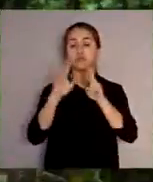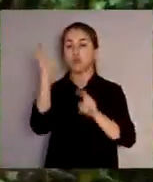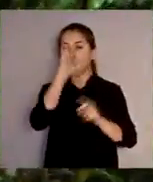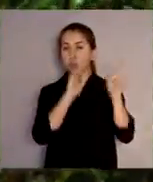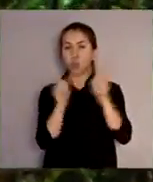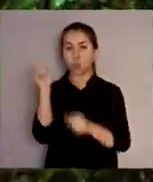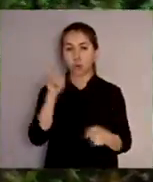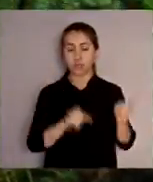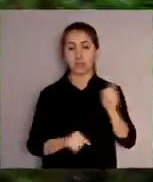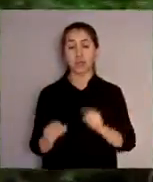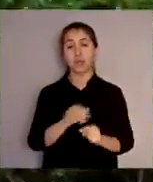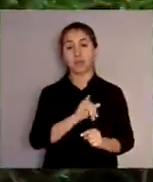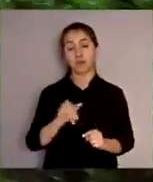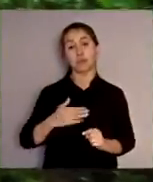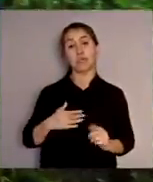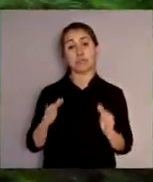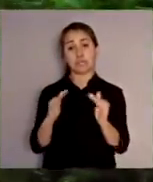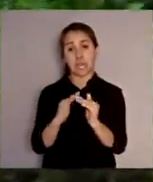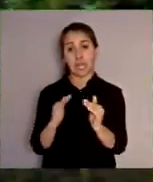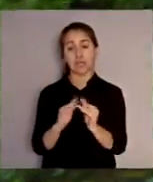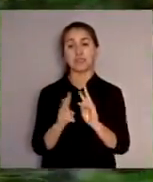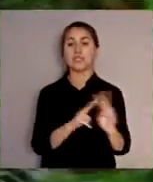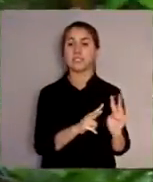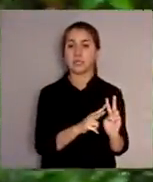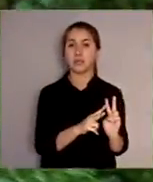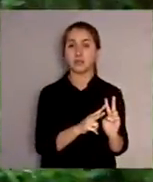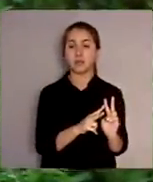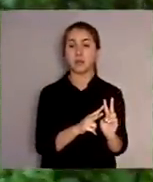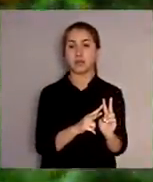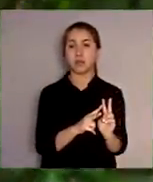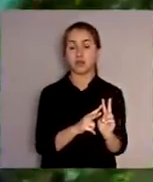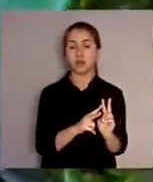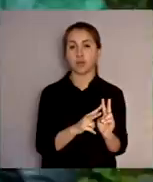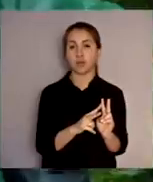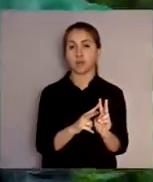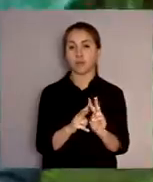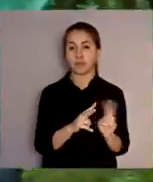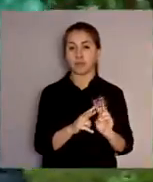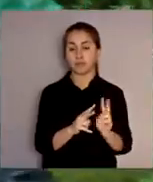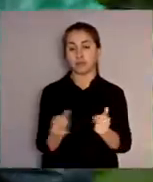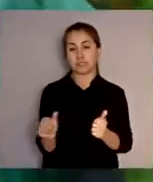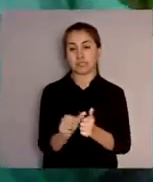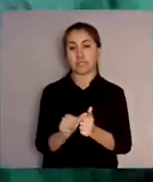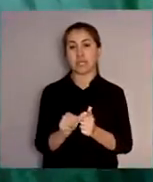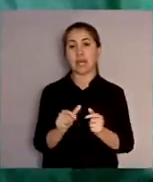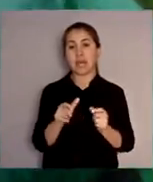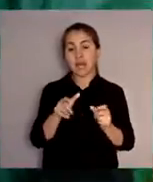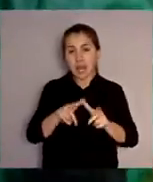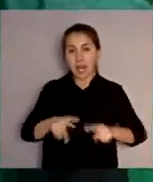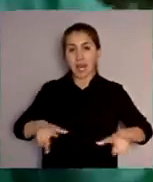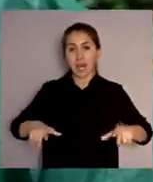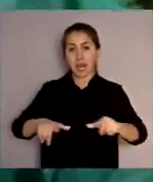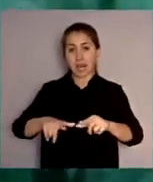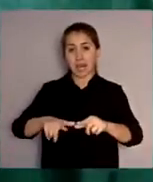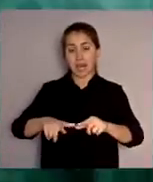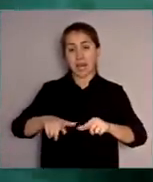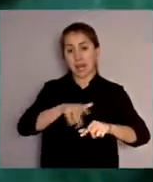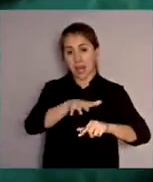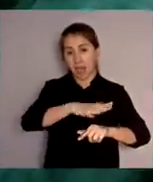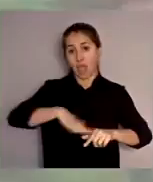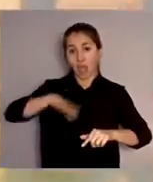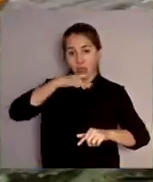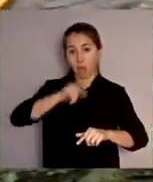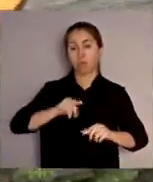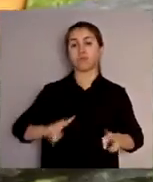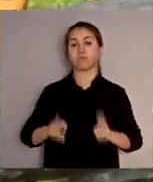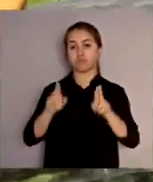turística. Después de la casa que hicimos, digamos, en al lado del lago. Digamos, la primera construcción turística fue